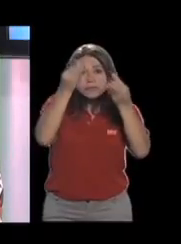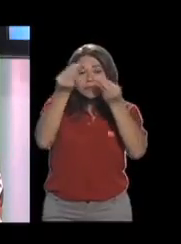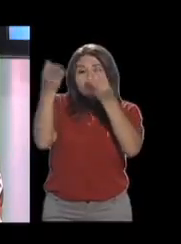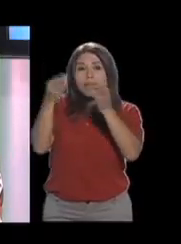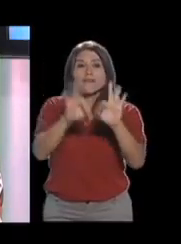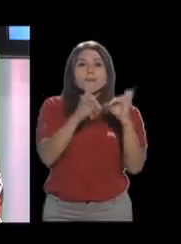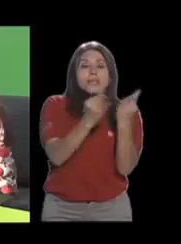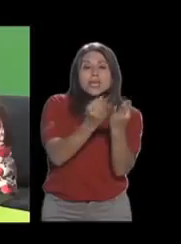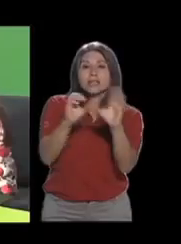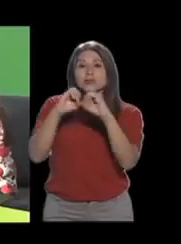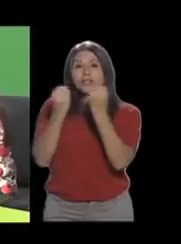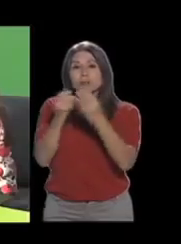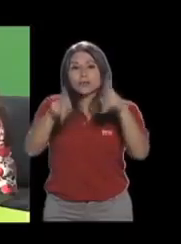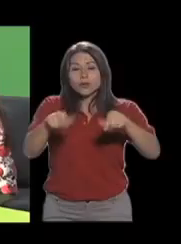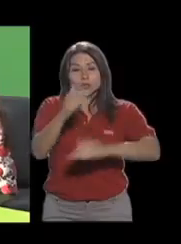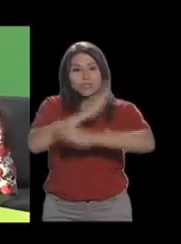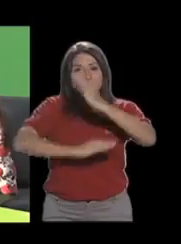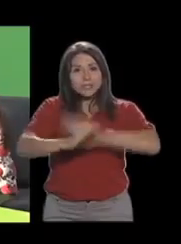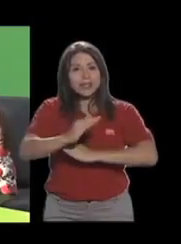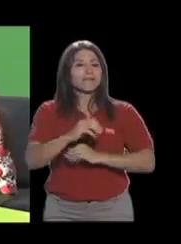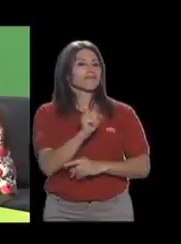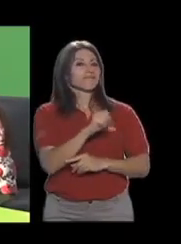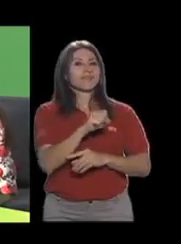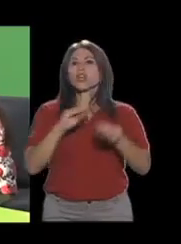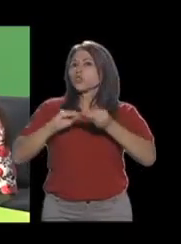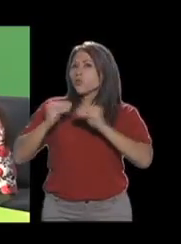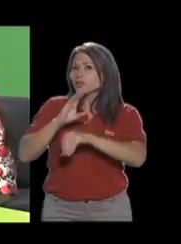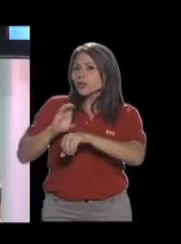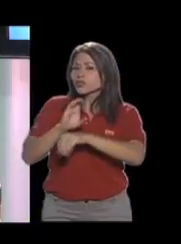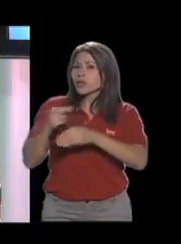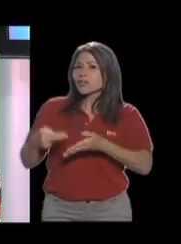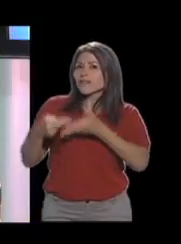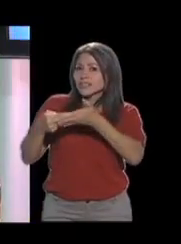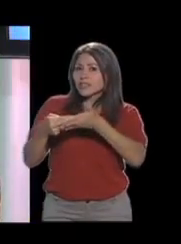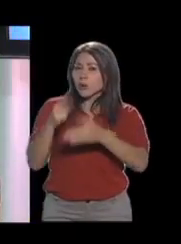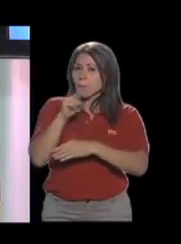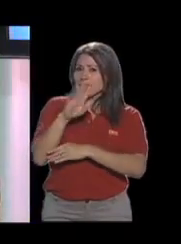personas con discapacidad y demás. Los números del Consejo de Rehabilitación está el